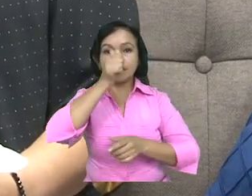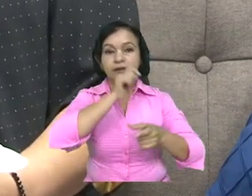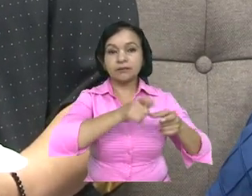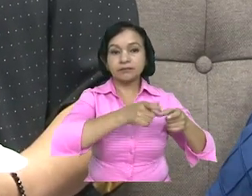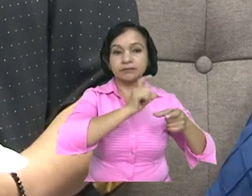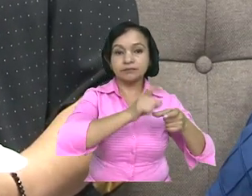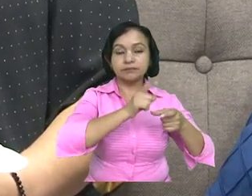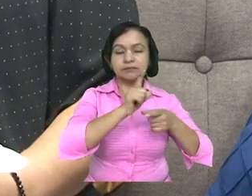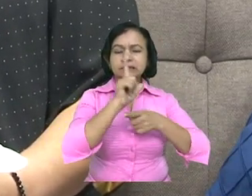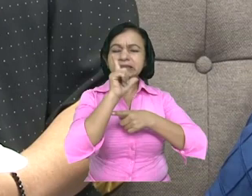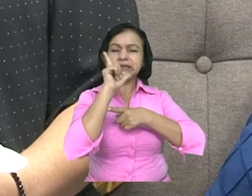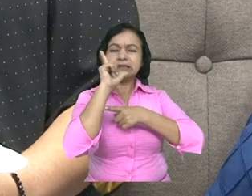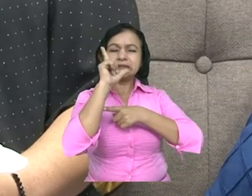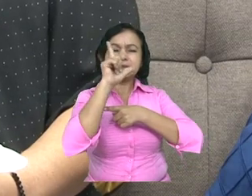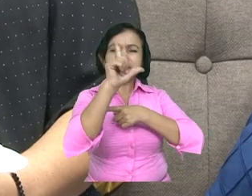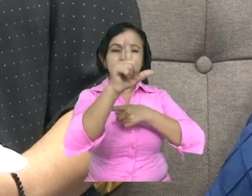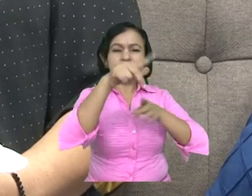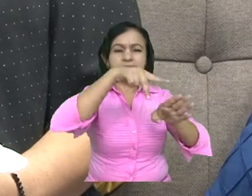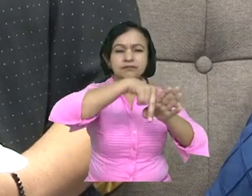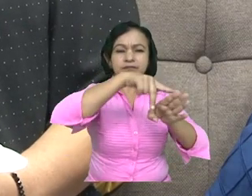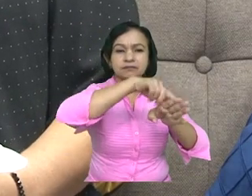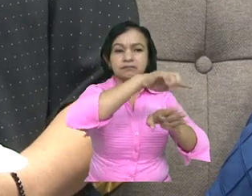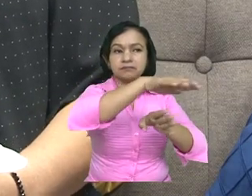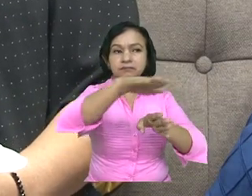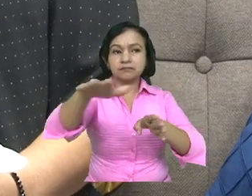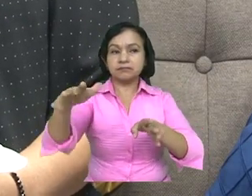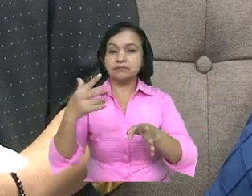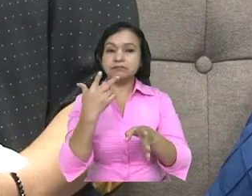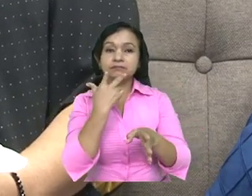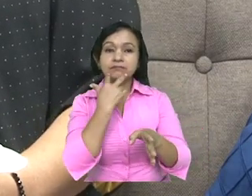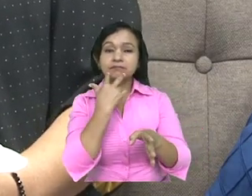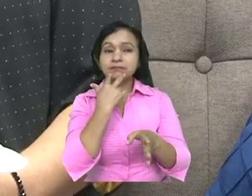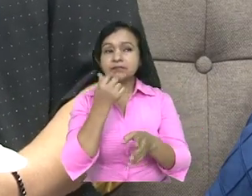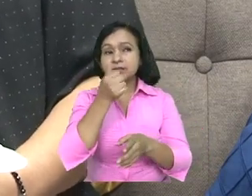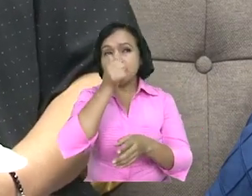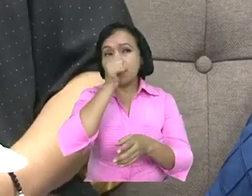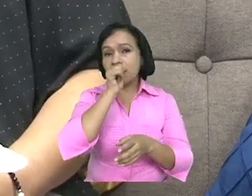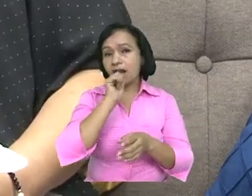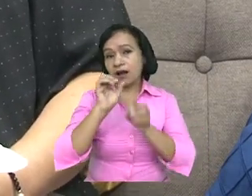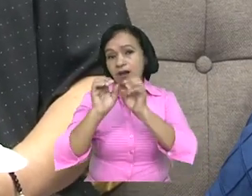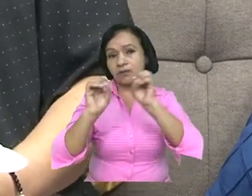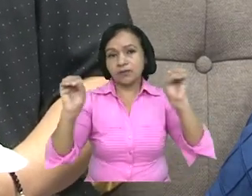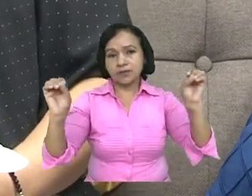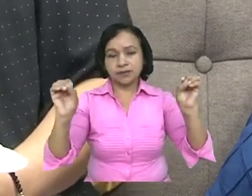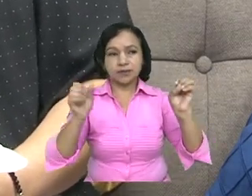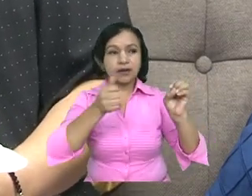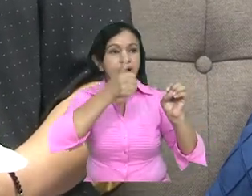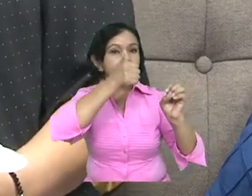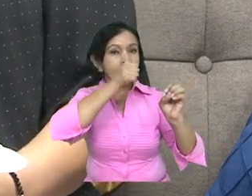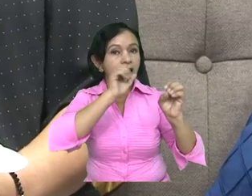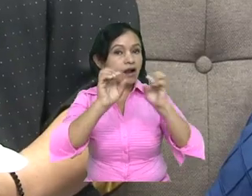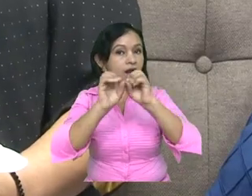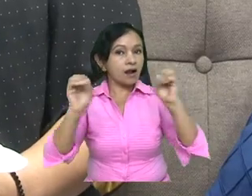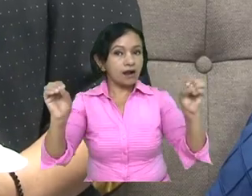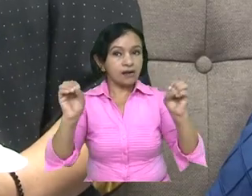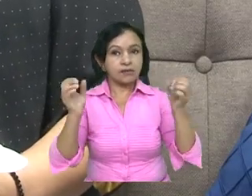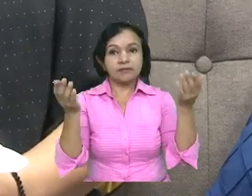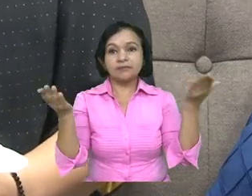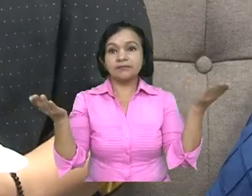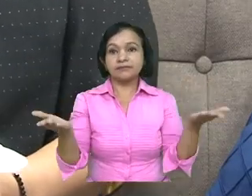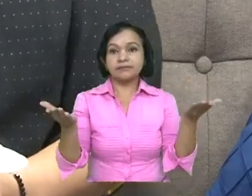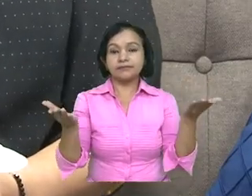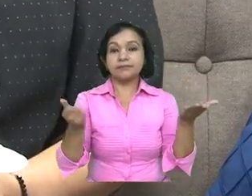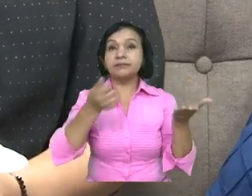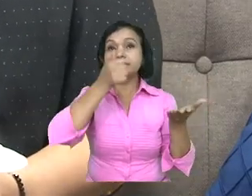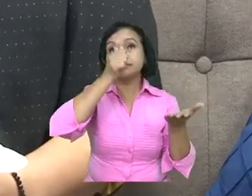comunidades rurales no estaban abastecidas de agua. No es que no había agua, no es que no la tomaban, es que la